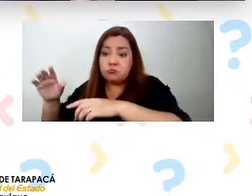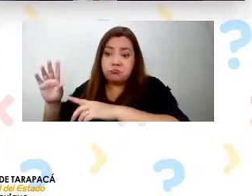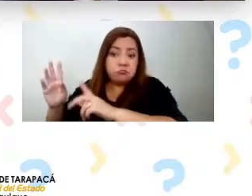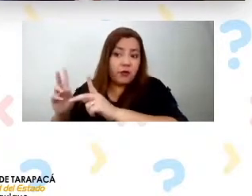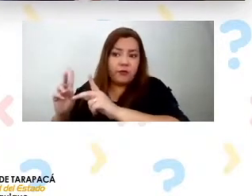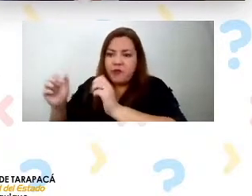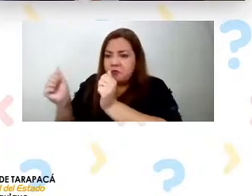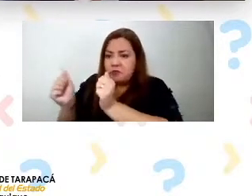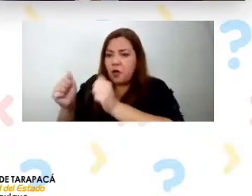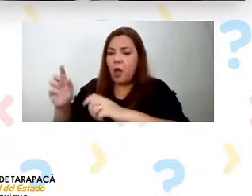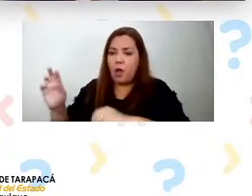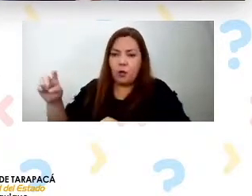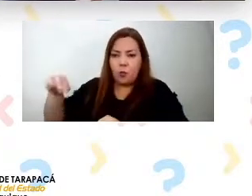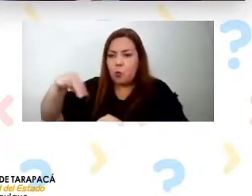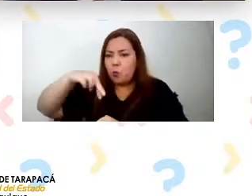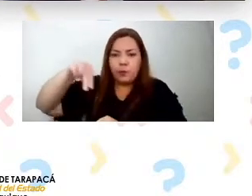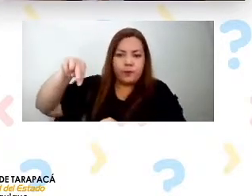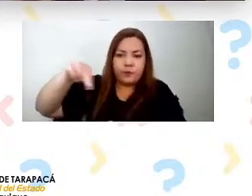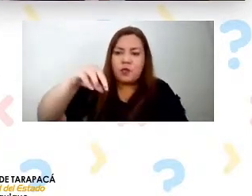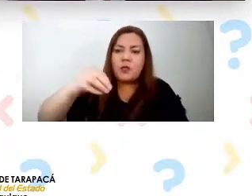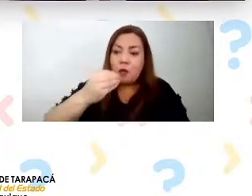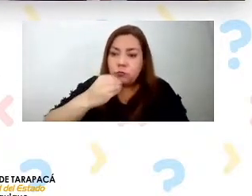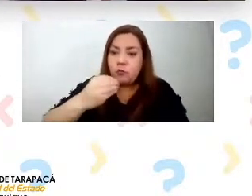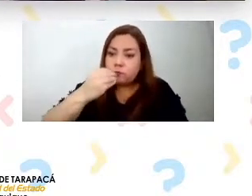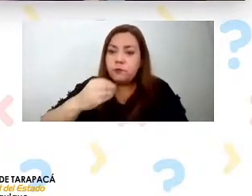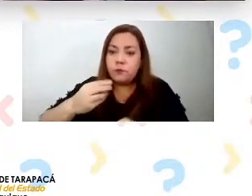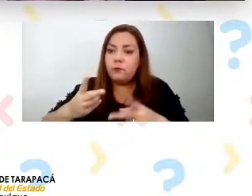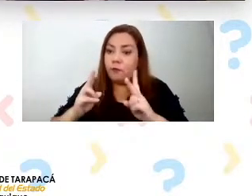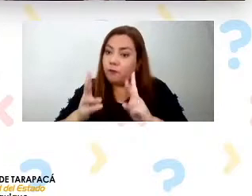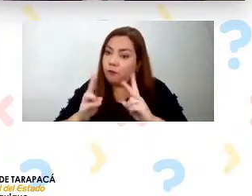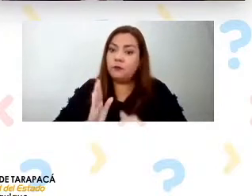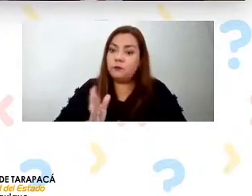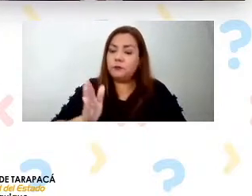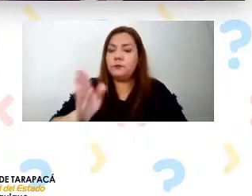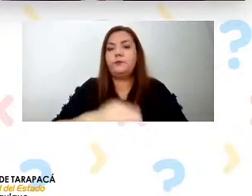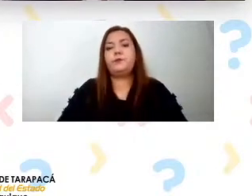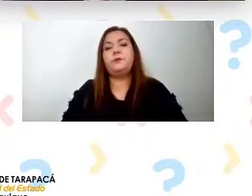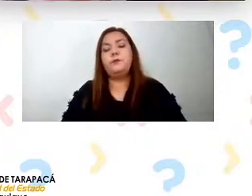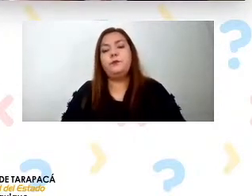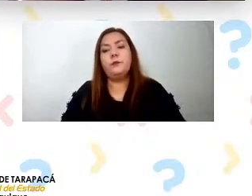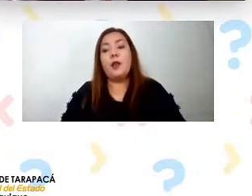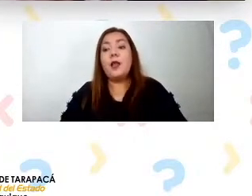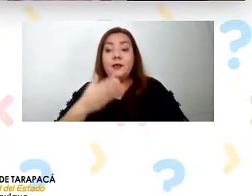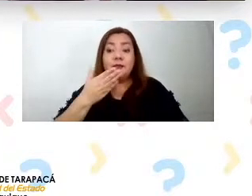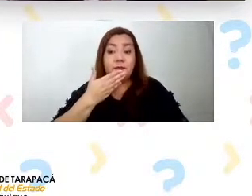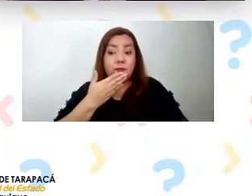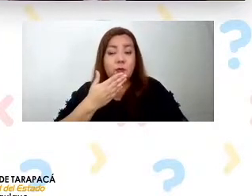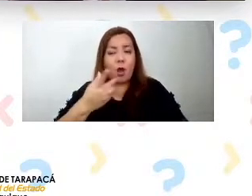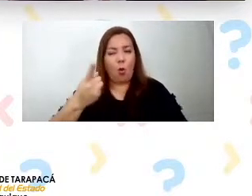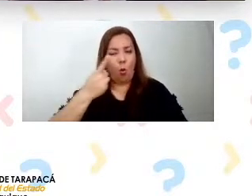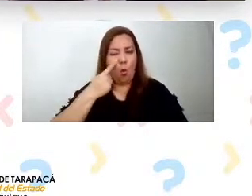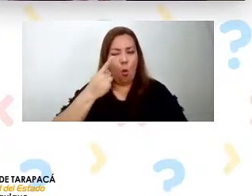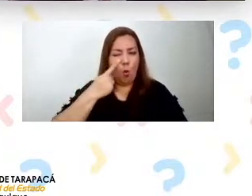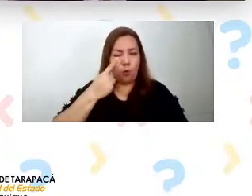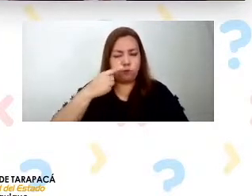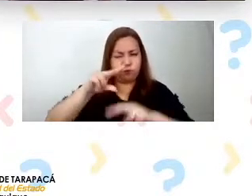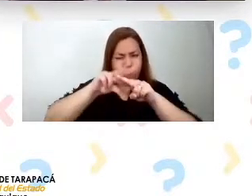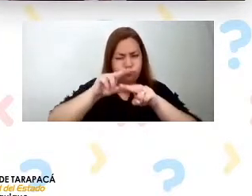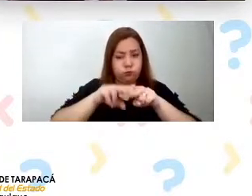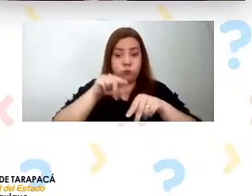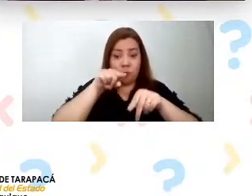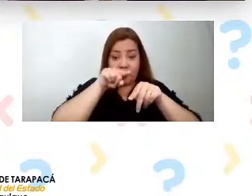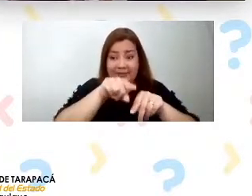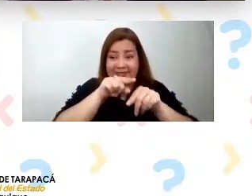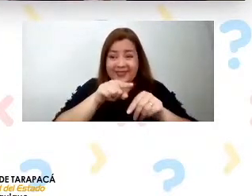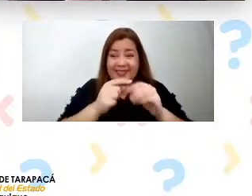que circulan estos sectores. También hay un conocimiento ancestral de estas plantas que crecen